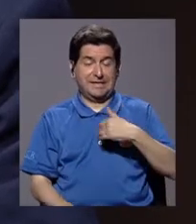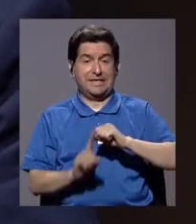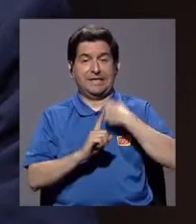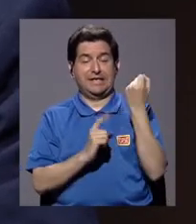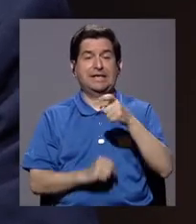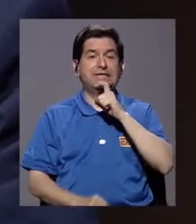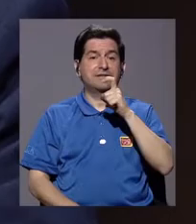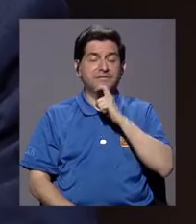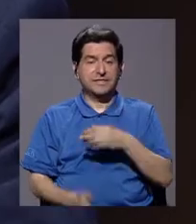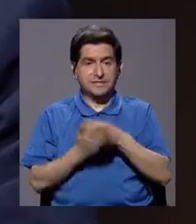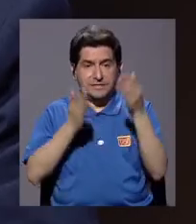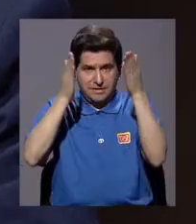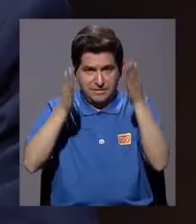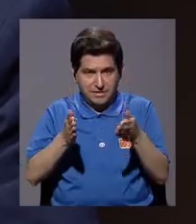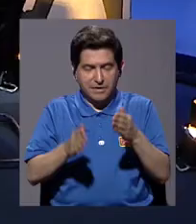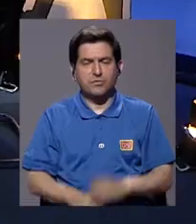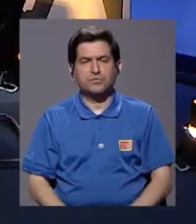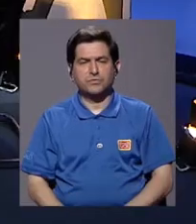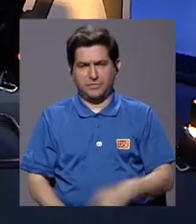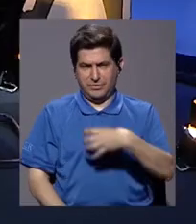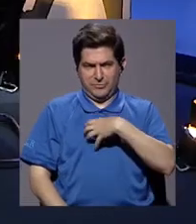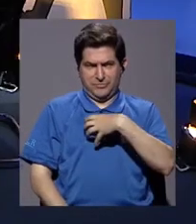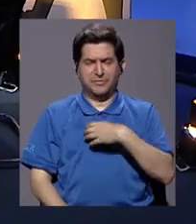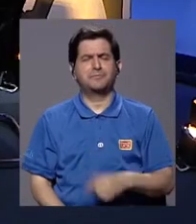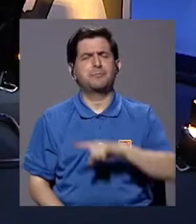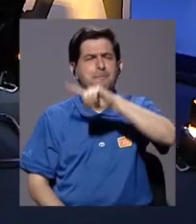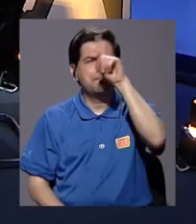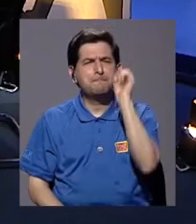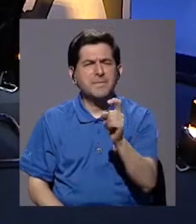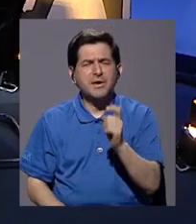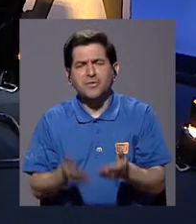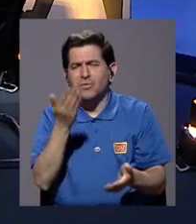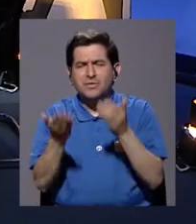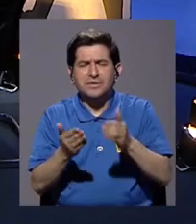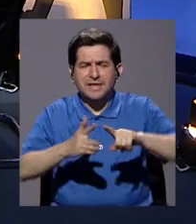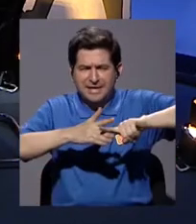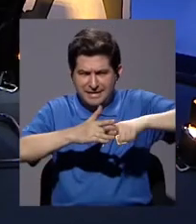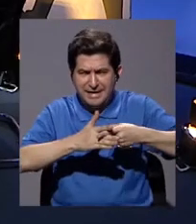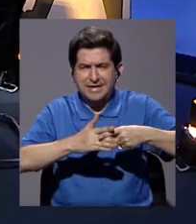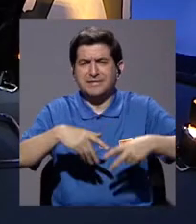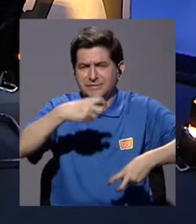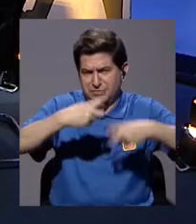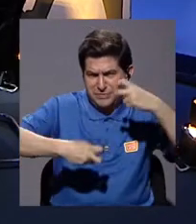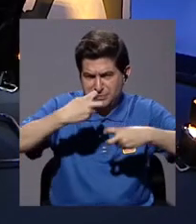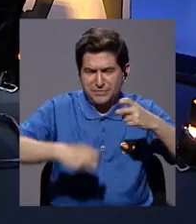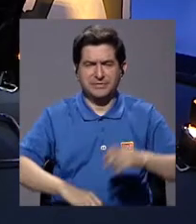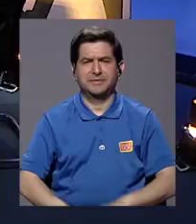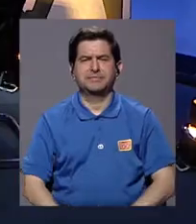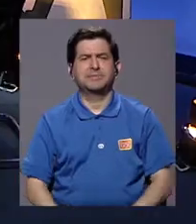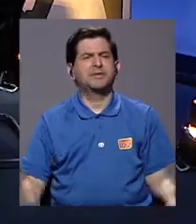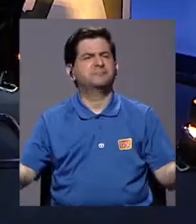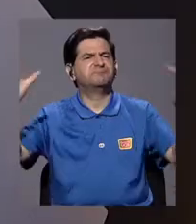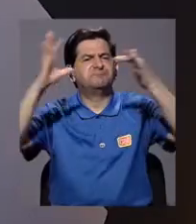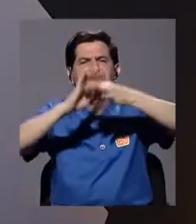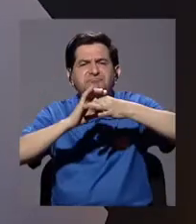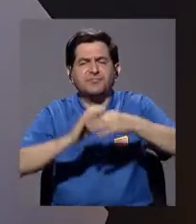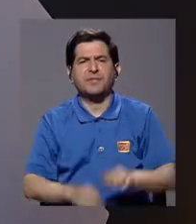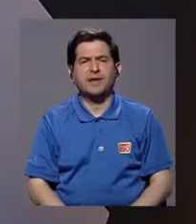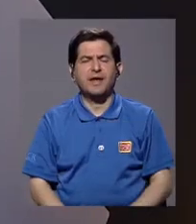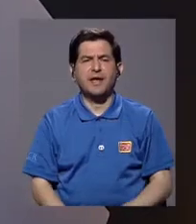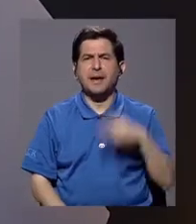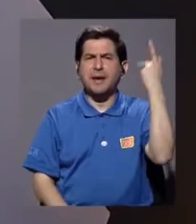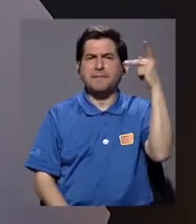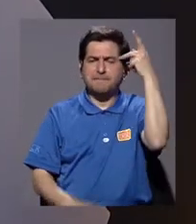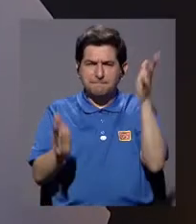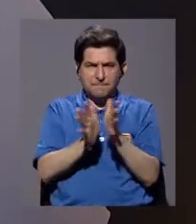papa caliente del consumidor. Yo tengo como una pregunta problematizadora para iniciar y está relacionada con